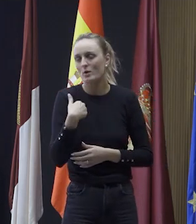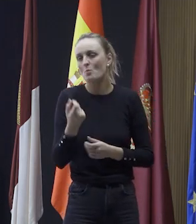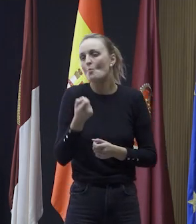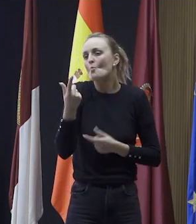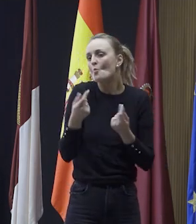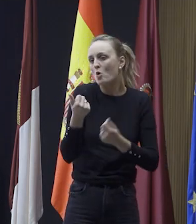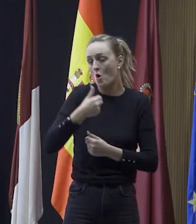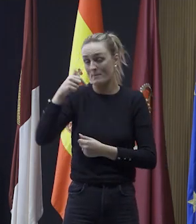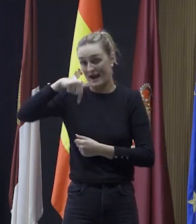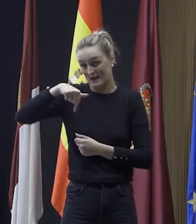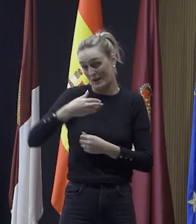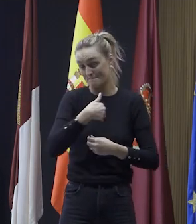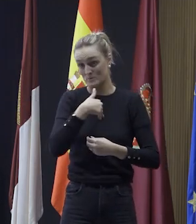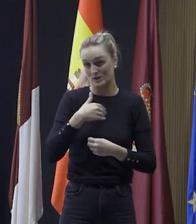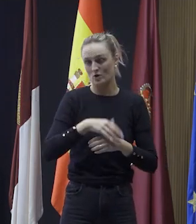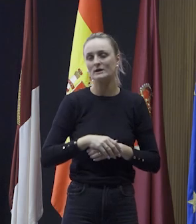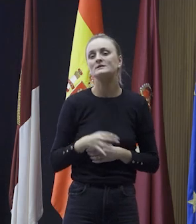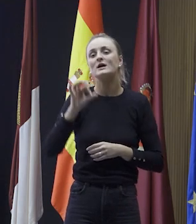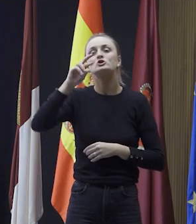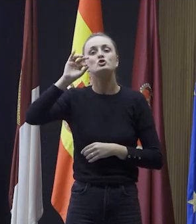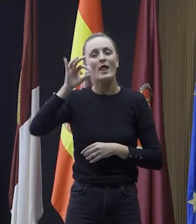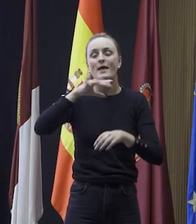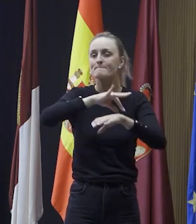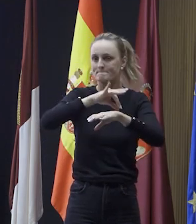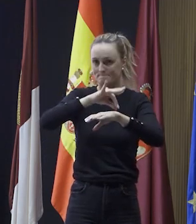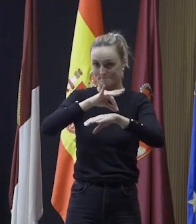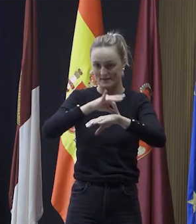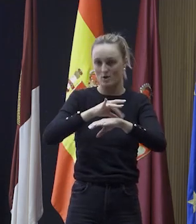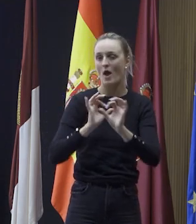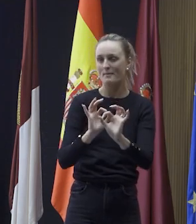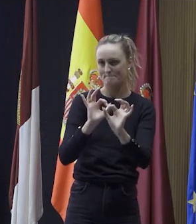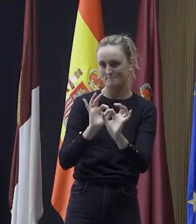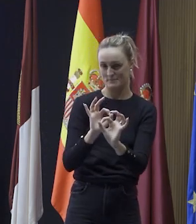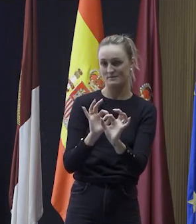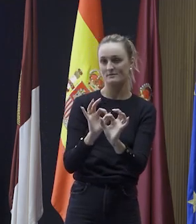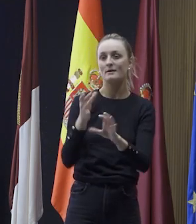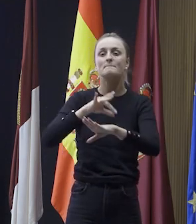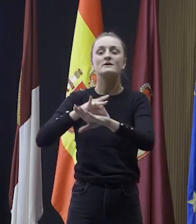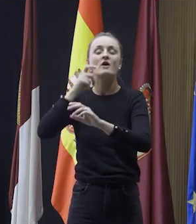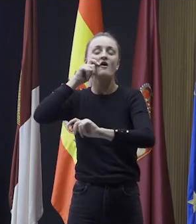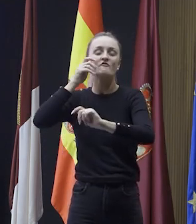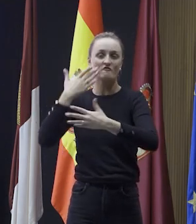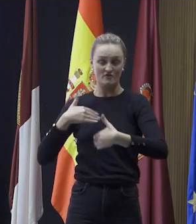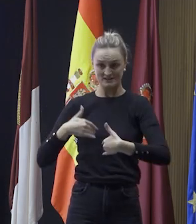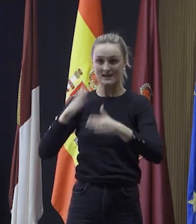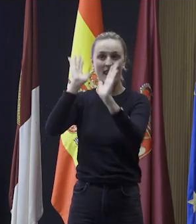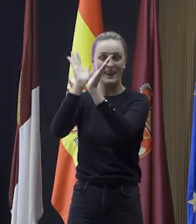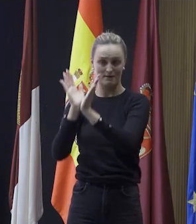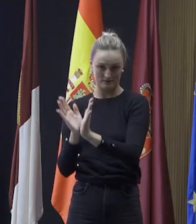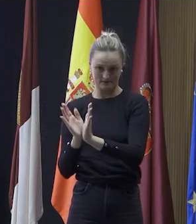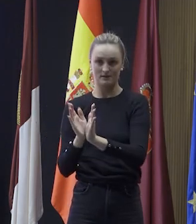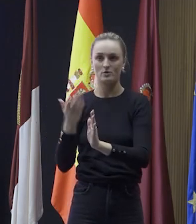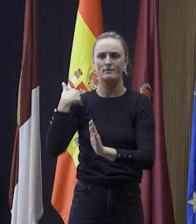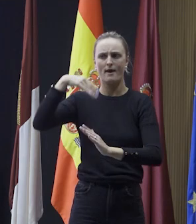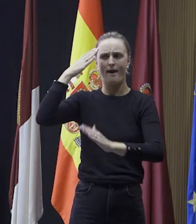nuestra conferenciante de hoy. Soraya Ijazi Vega es médico, como decía, especialista en medicina física y rehabilitación desde el